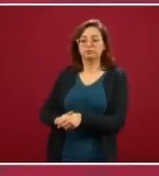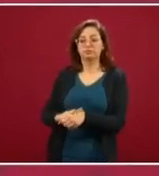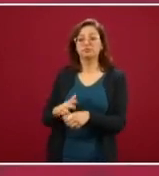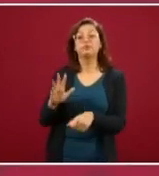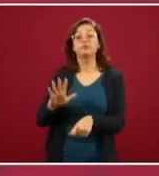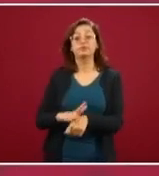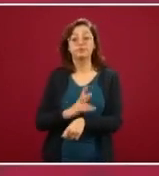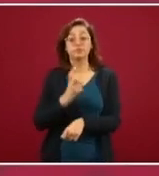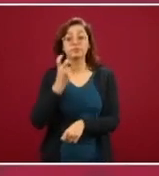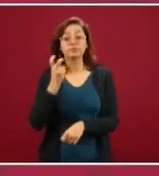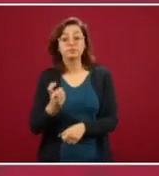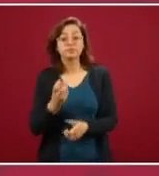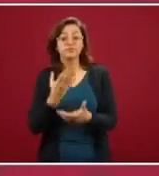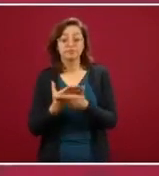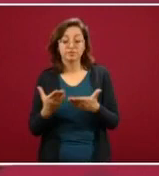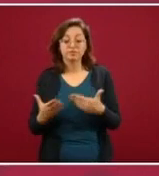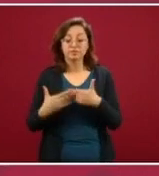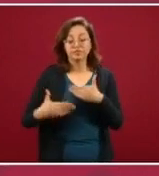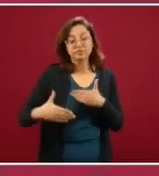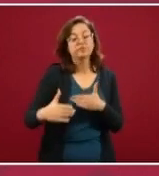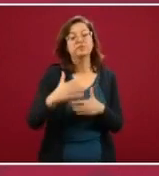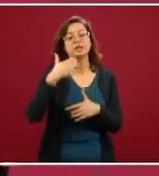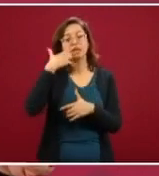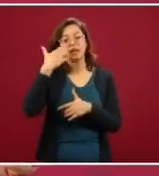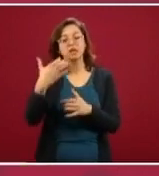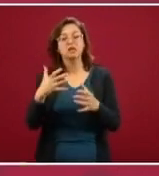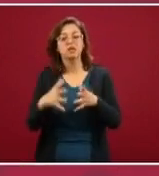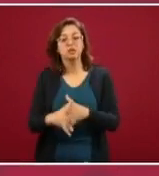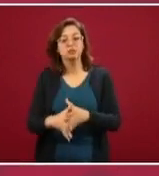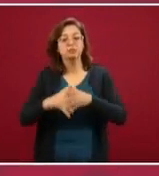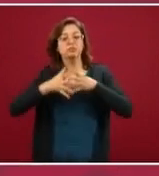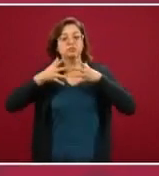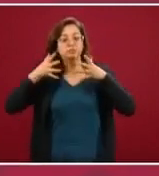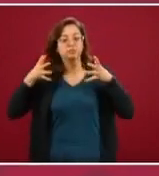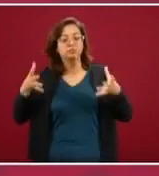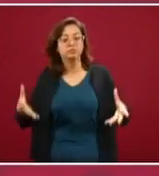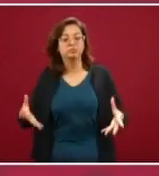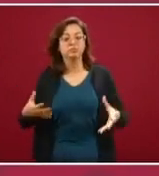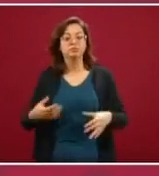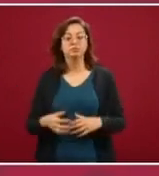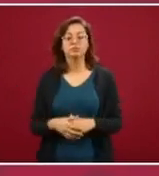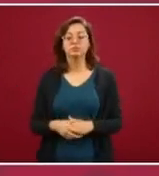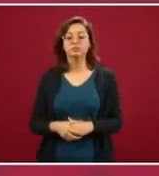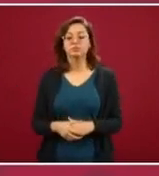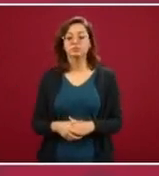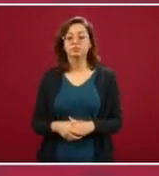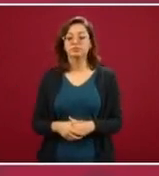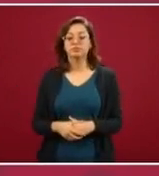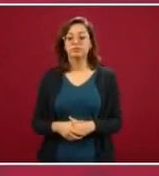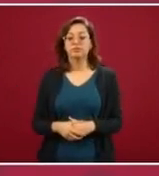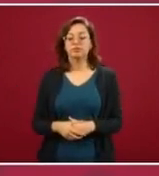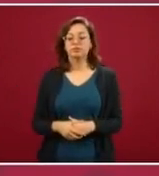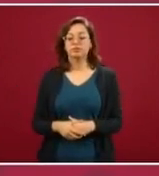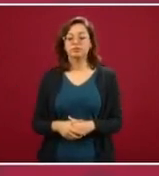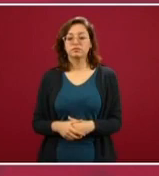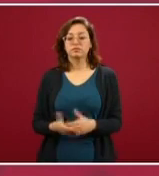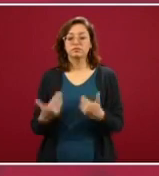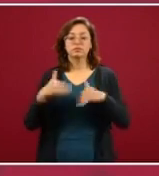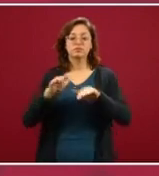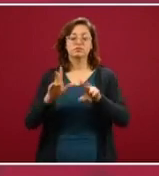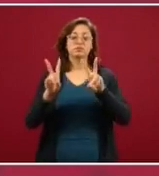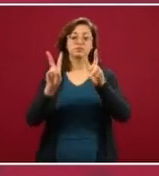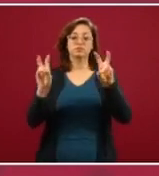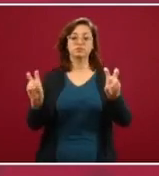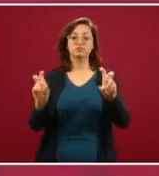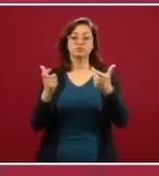ahora a hacer es ampliarlos. Sí. Acerca de lo que planteas en lo